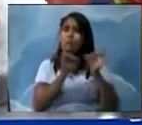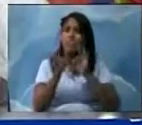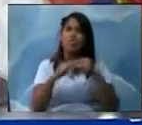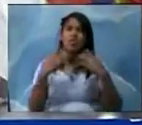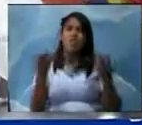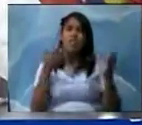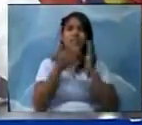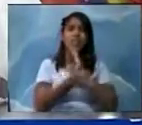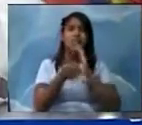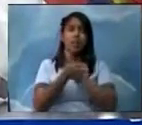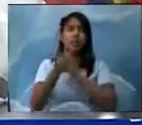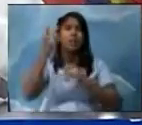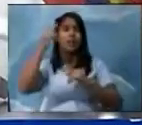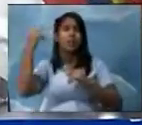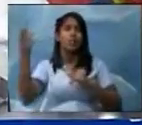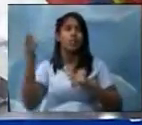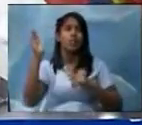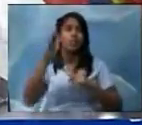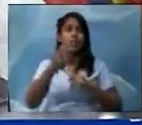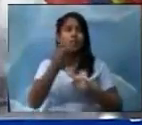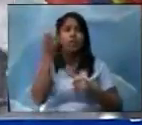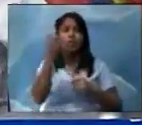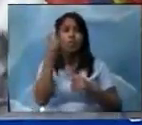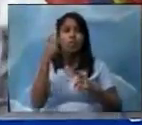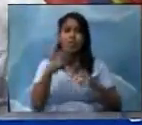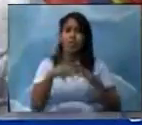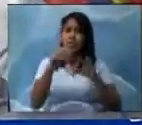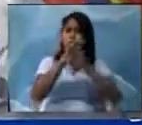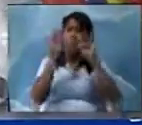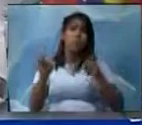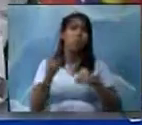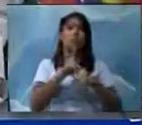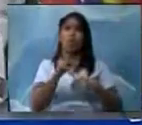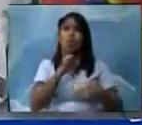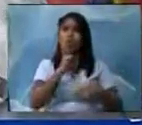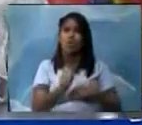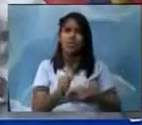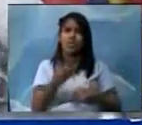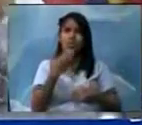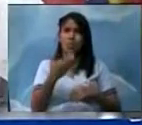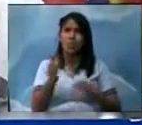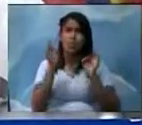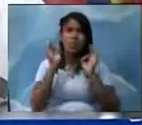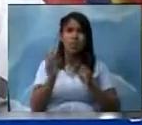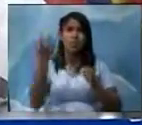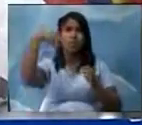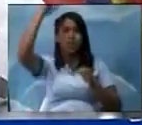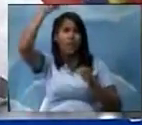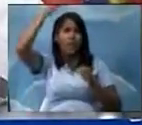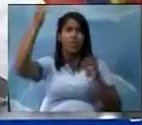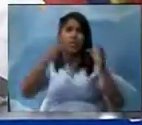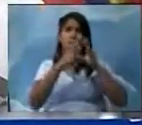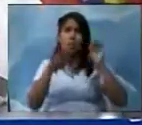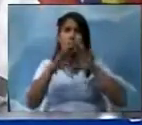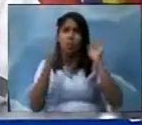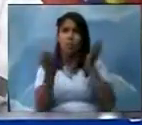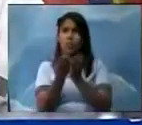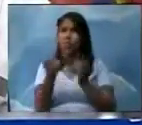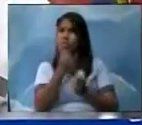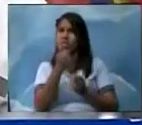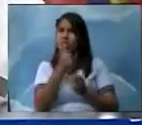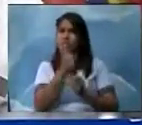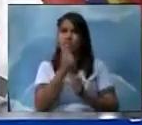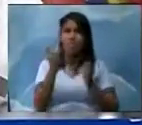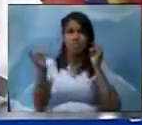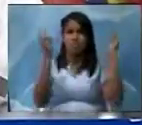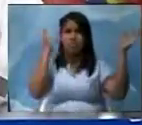ustedes andan buscando argumentos que no que eso no lo pedido ningún Rey en el mundo A quién se le